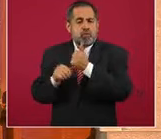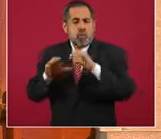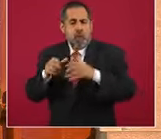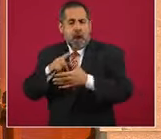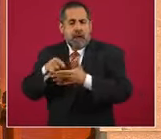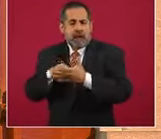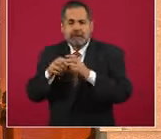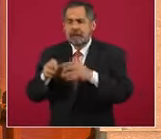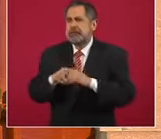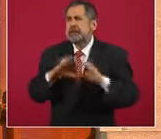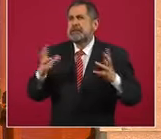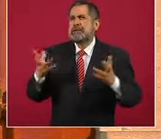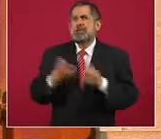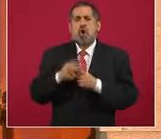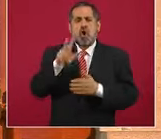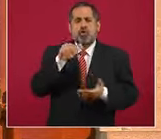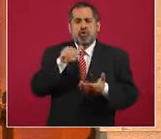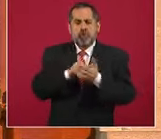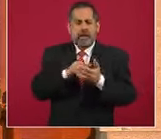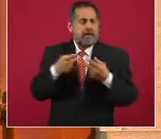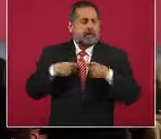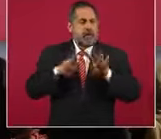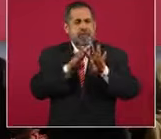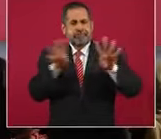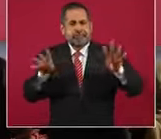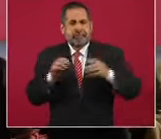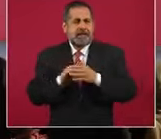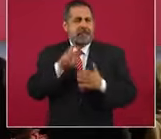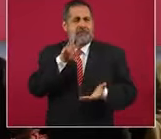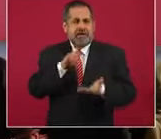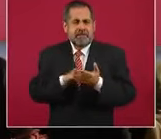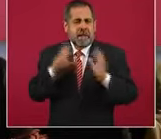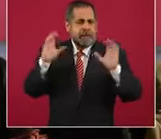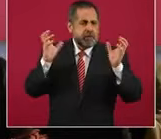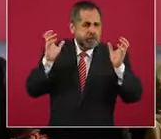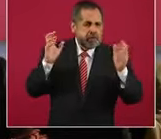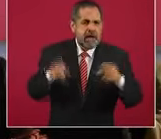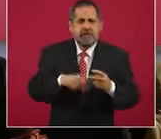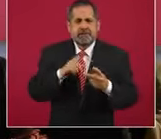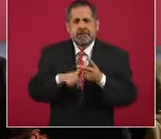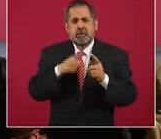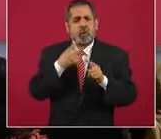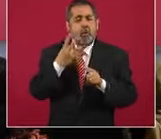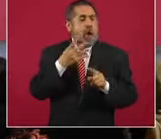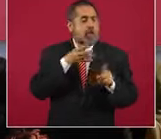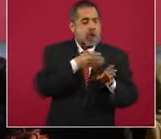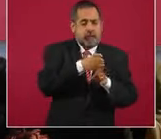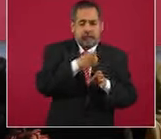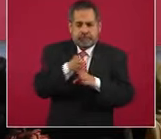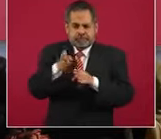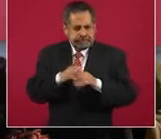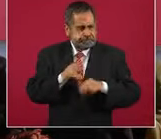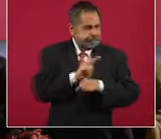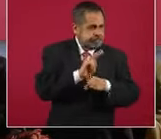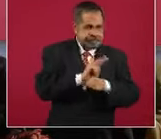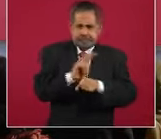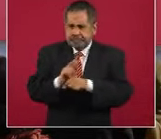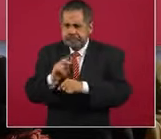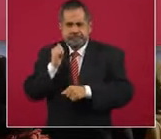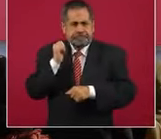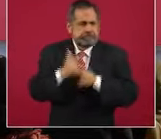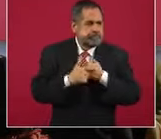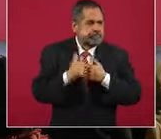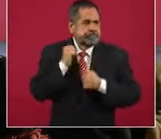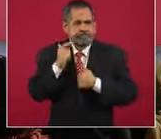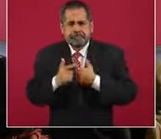más de 8,000 elementos, más de 3,000 patrullas. Están las cuatro rutas y actual del día 2 a